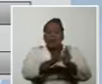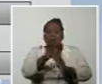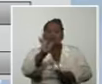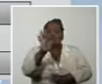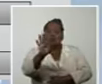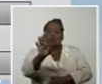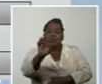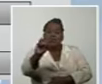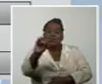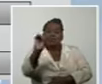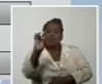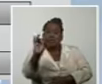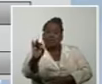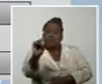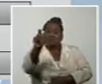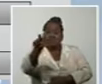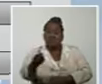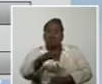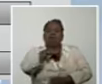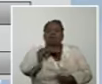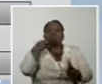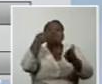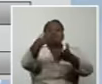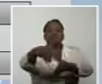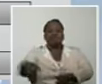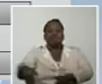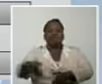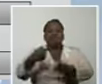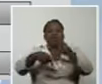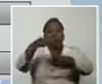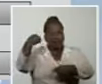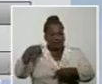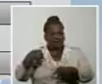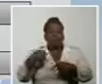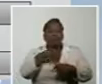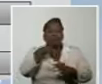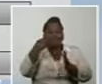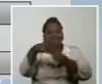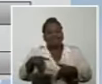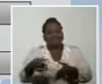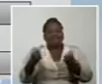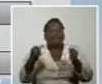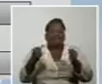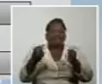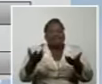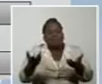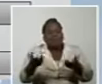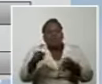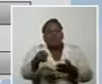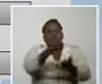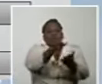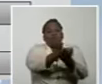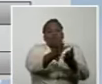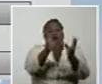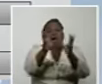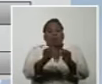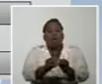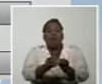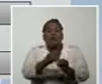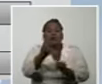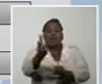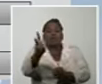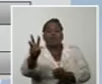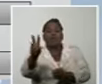4.807 personas fallecieron en el día de ayer, lo cual da un acumulado de